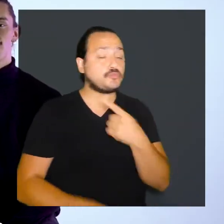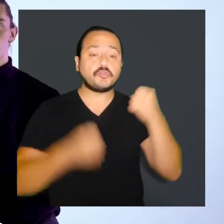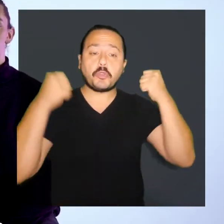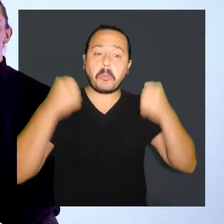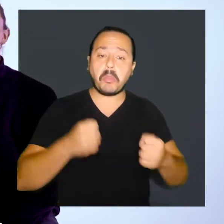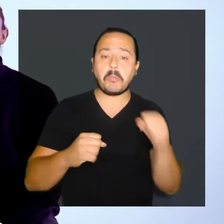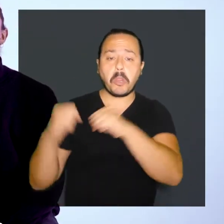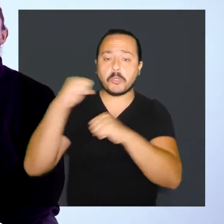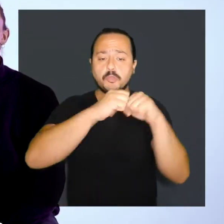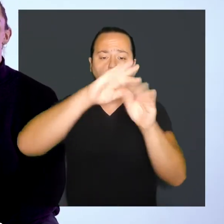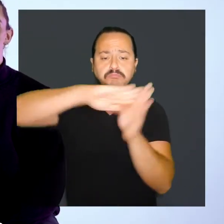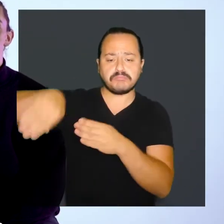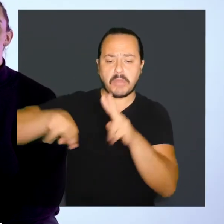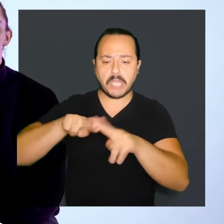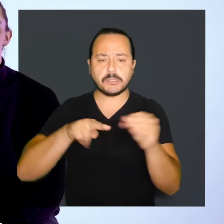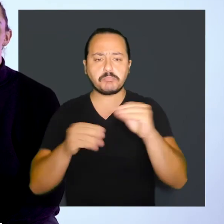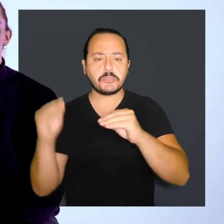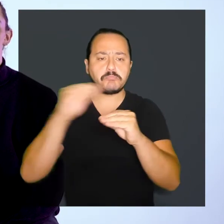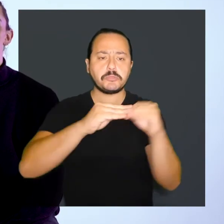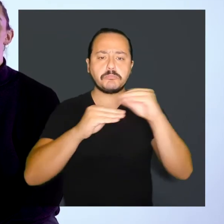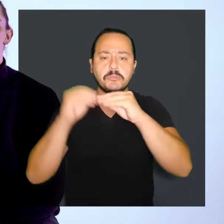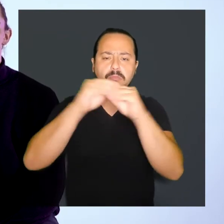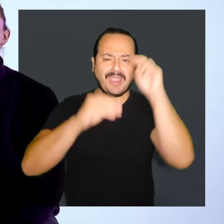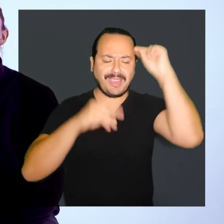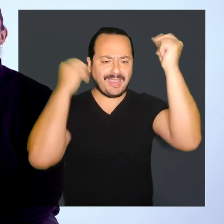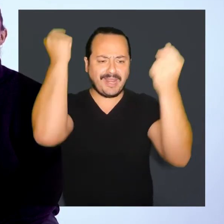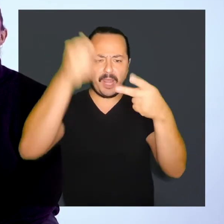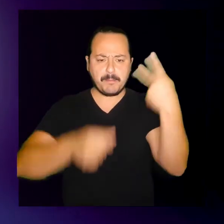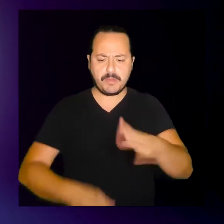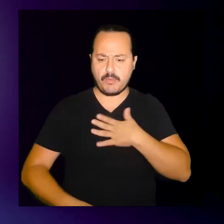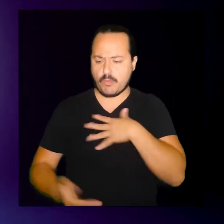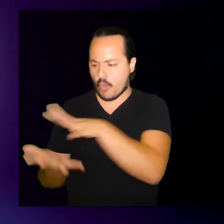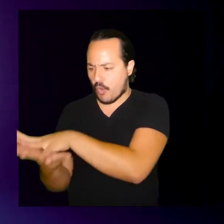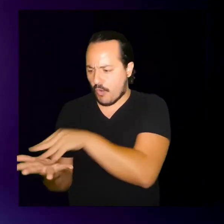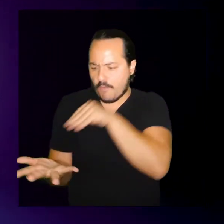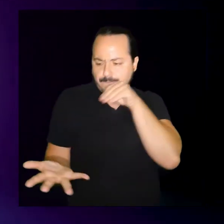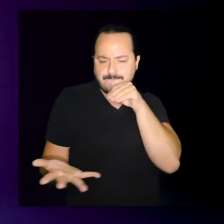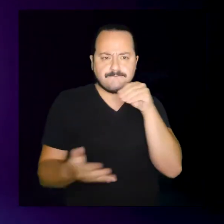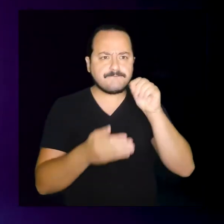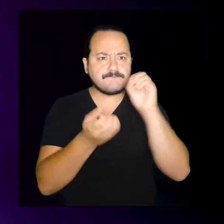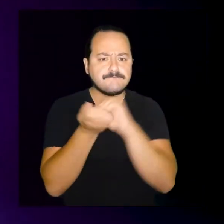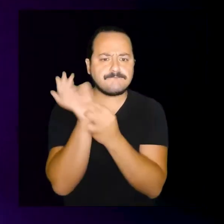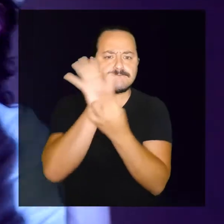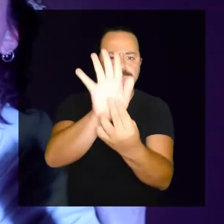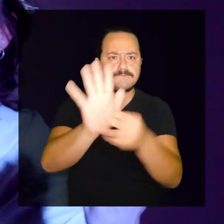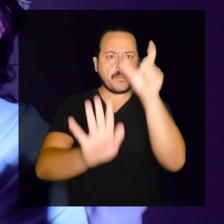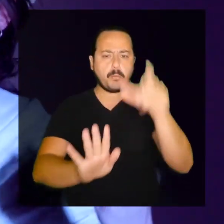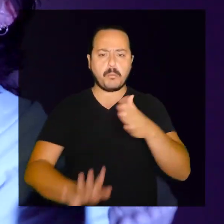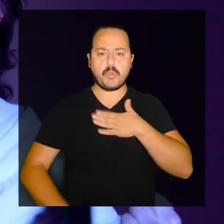adaptar personajes y situaciones de grandes obras a nuestras propias ideas.